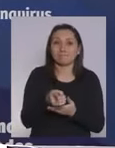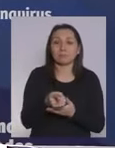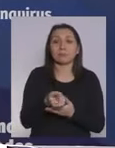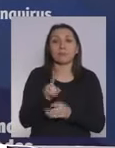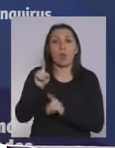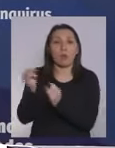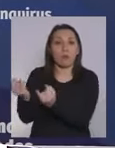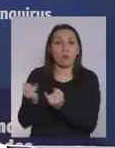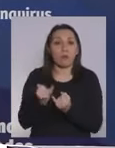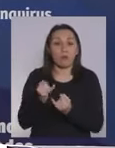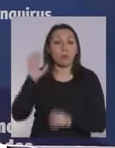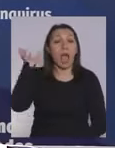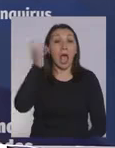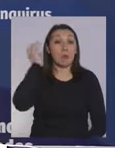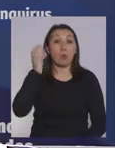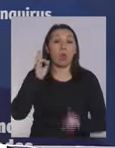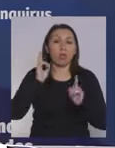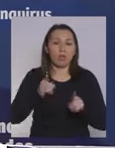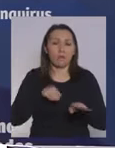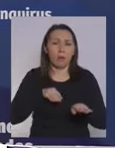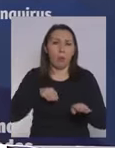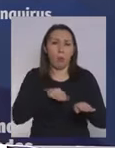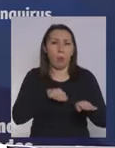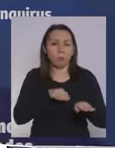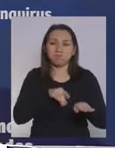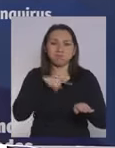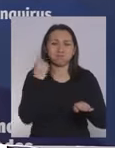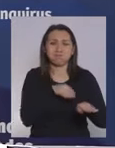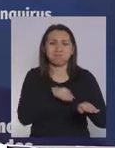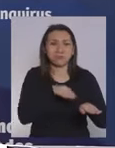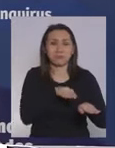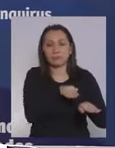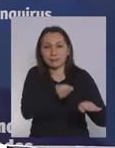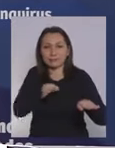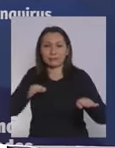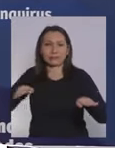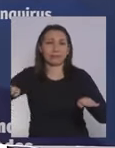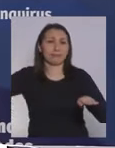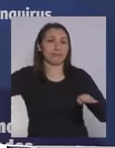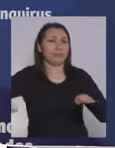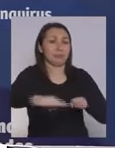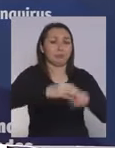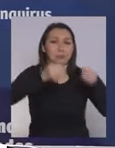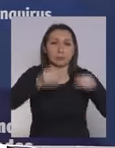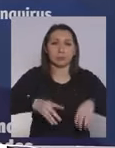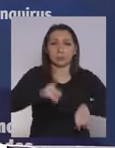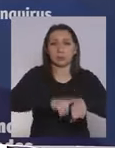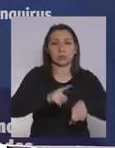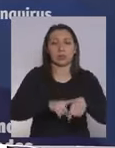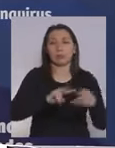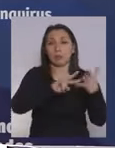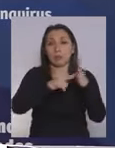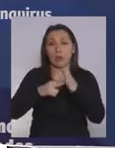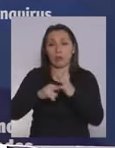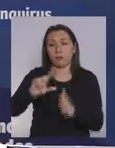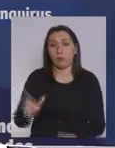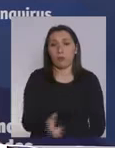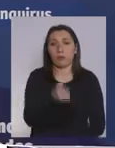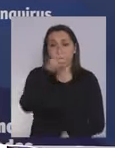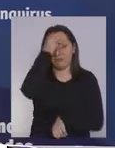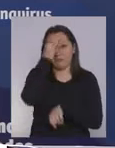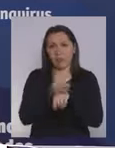información de que ambulancia han tenido que desviarse de su ruta justamente produciendo problemas en los pacientes